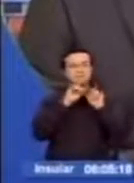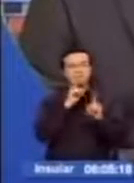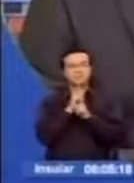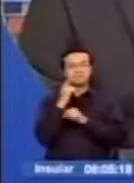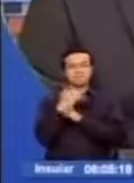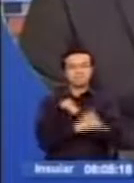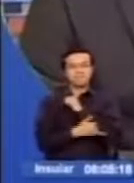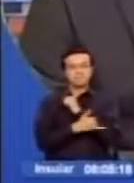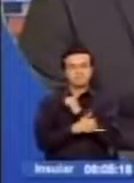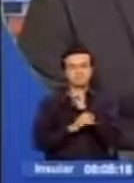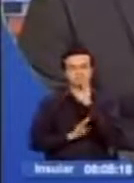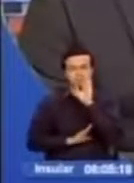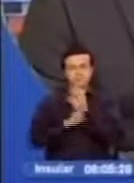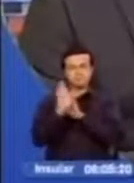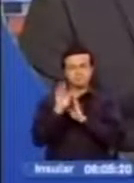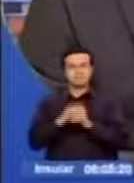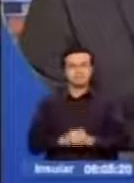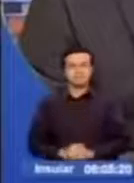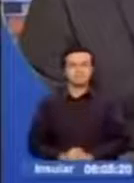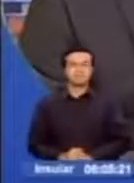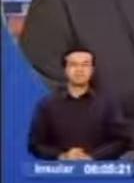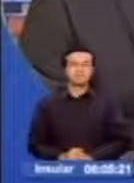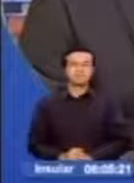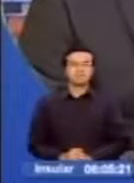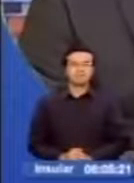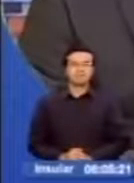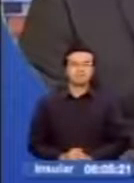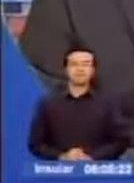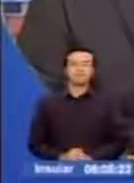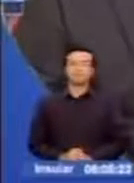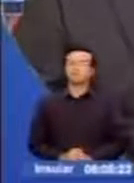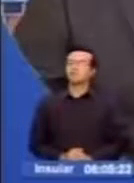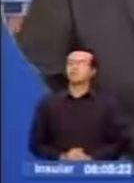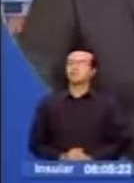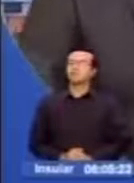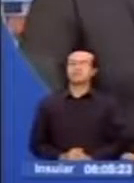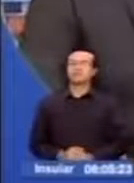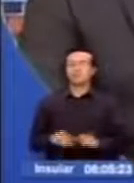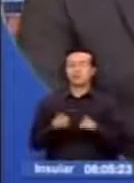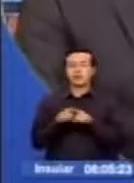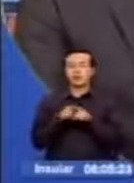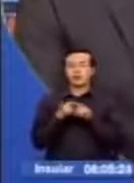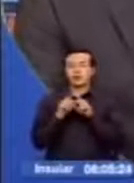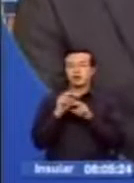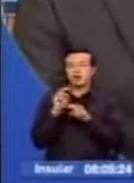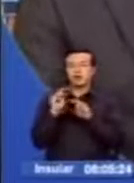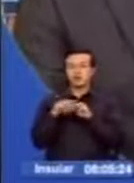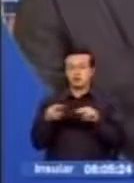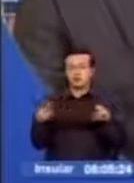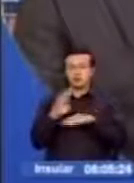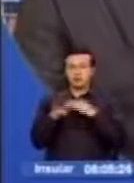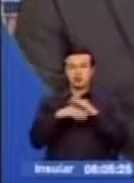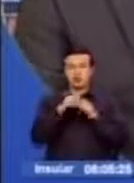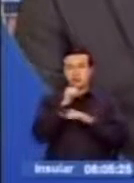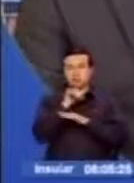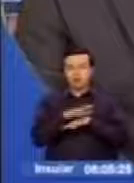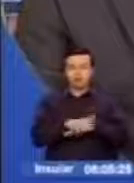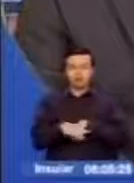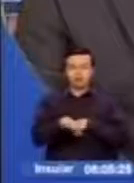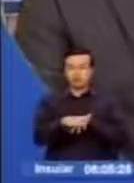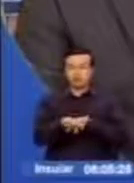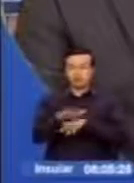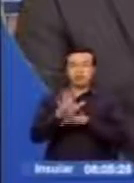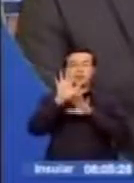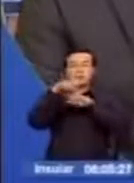un país pueda salir adelante. Es como sucede en la naturaleza. Todas las aguas tienden a concentrarse